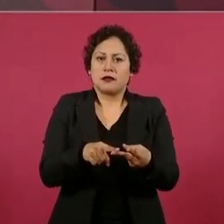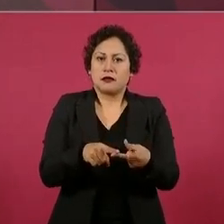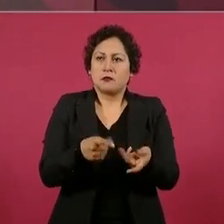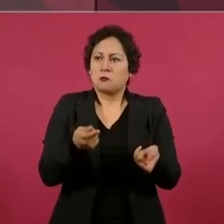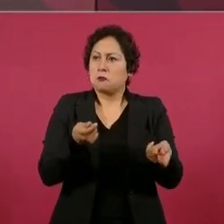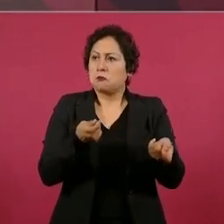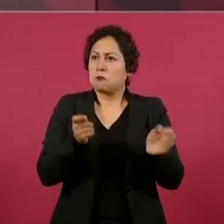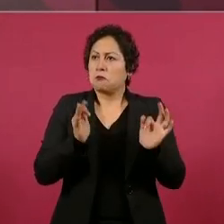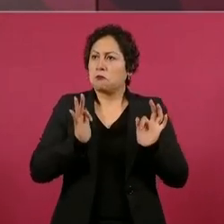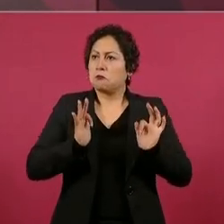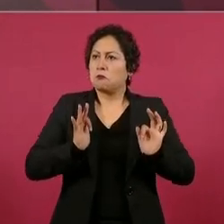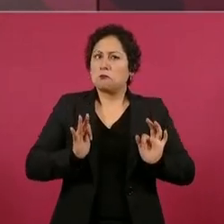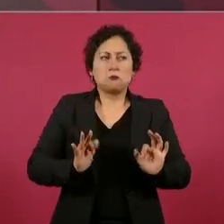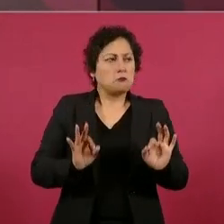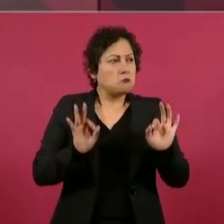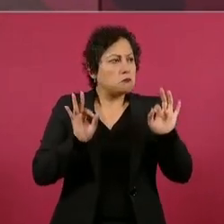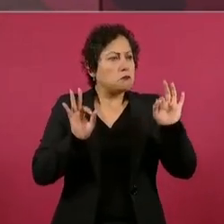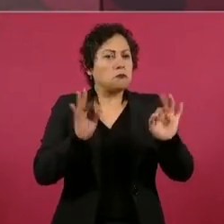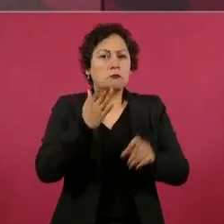gobernabilidad,